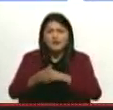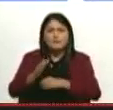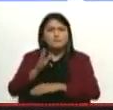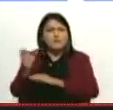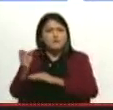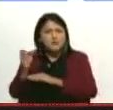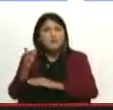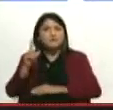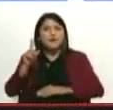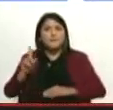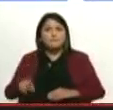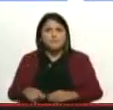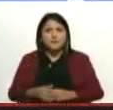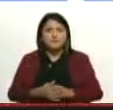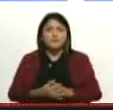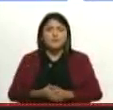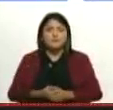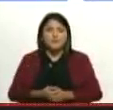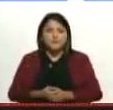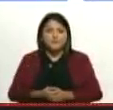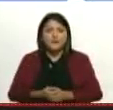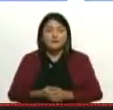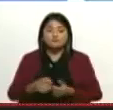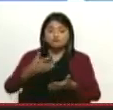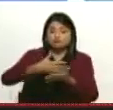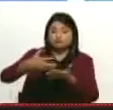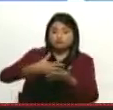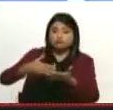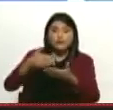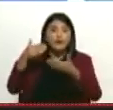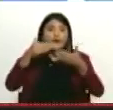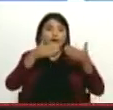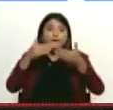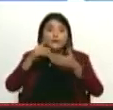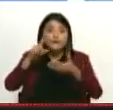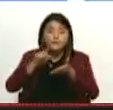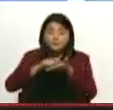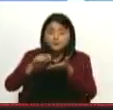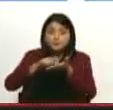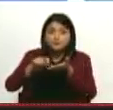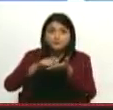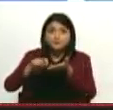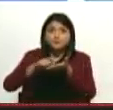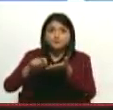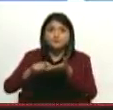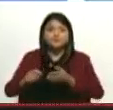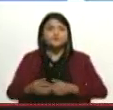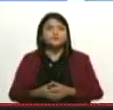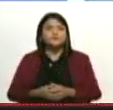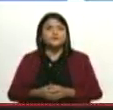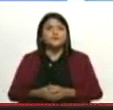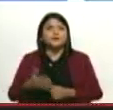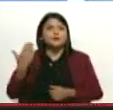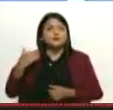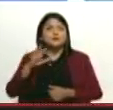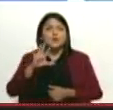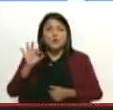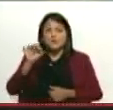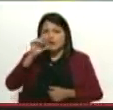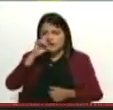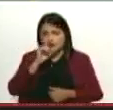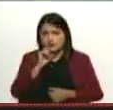célebre la célebre carta de Jamaica que es una doctrina precisamente del diagnóstico logros y desafíos